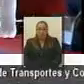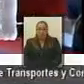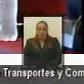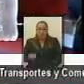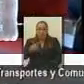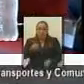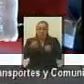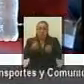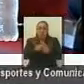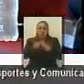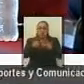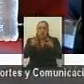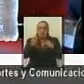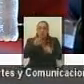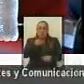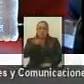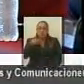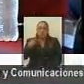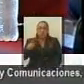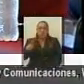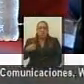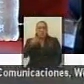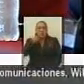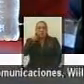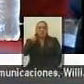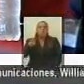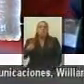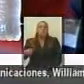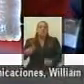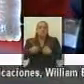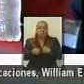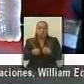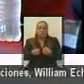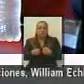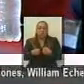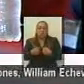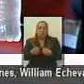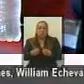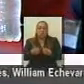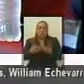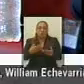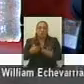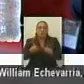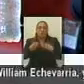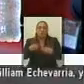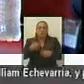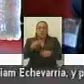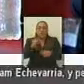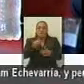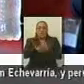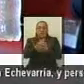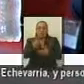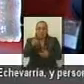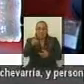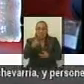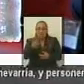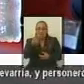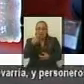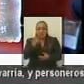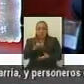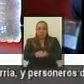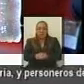insistiendo por estos temas? Yo le presento mi saludo a Franklin Sánchez, porque en